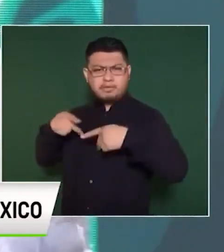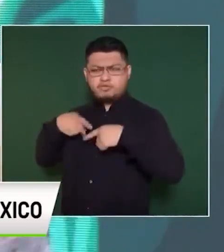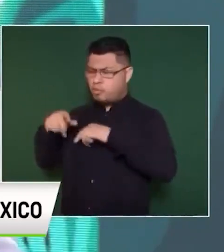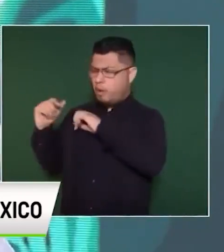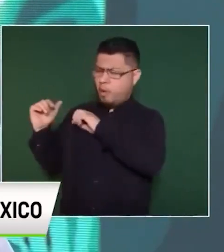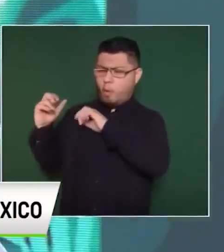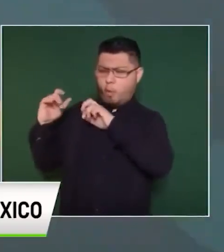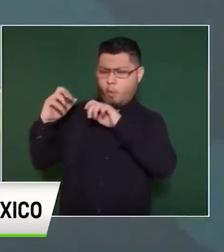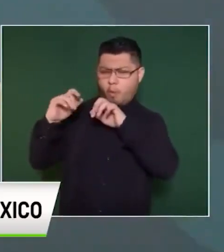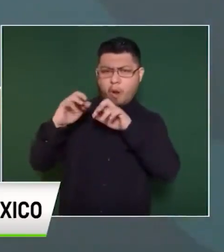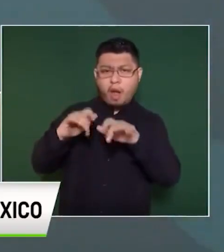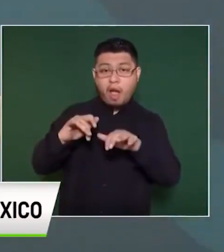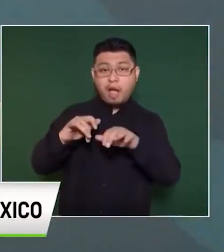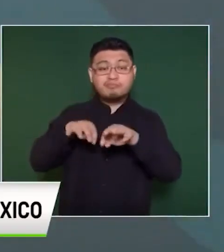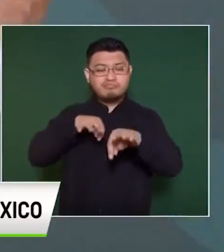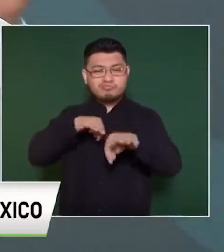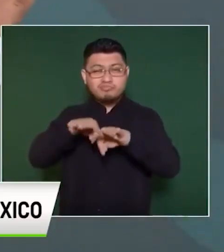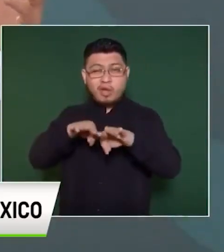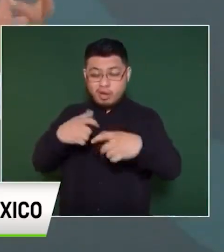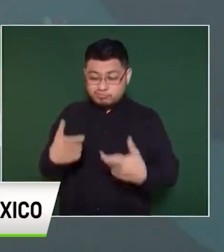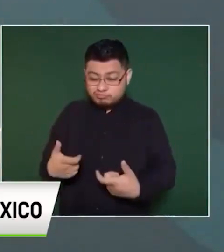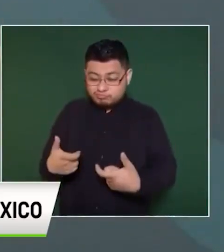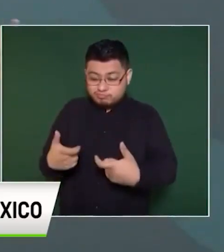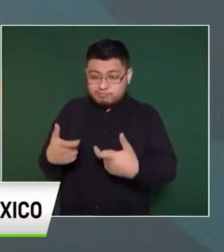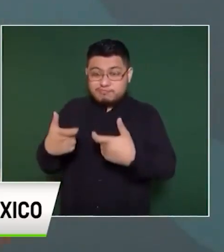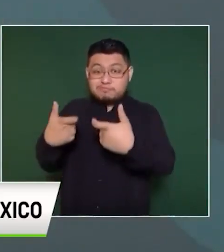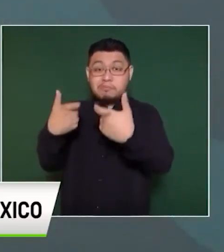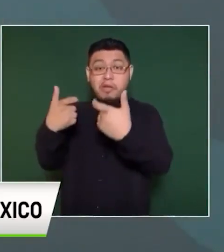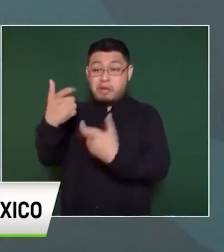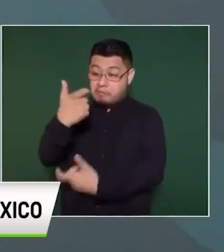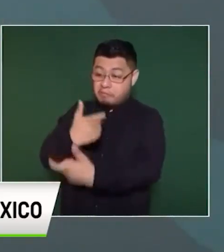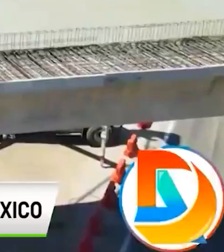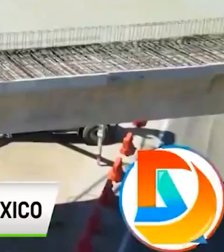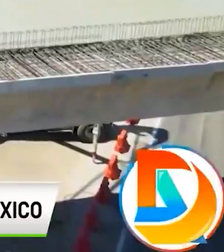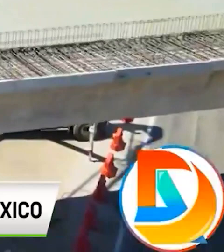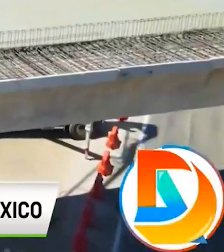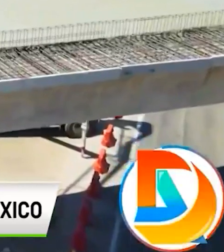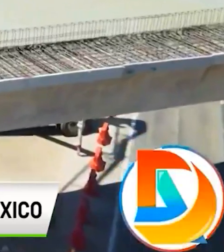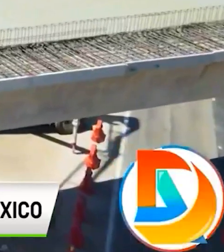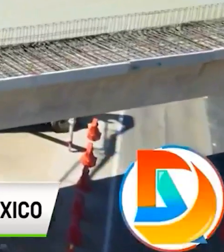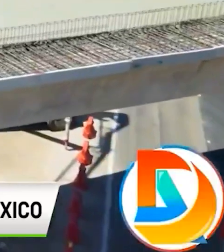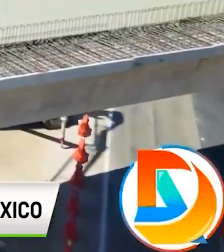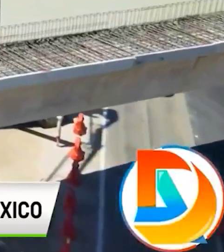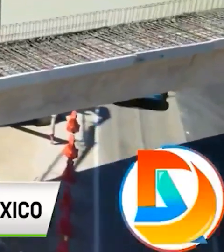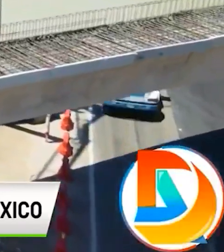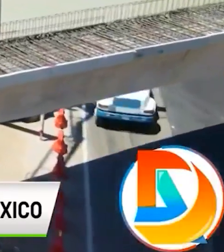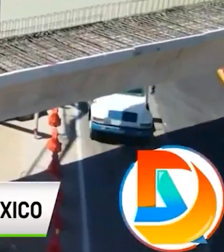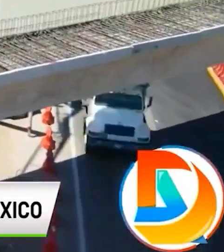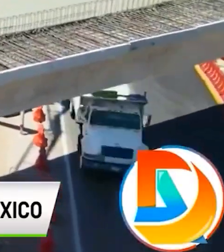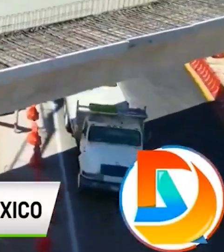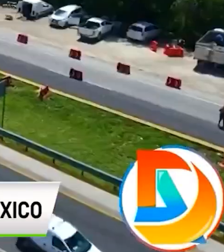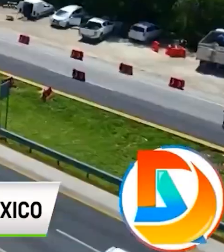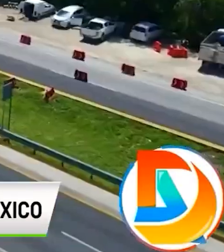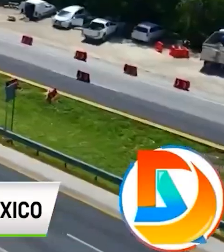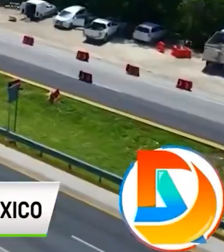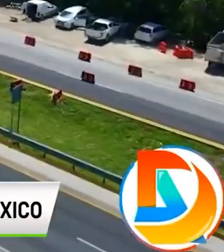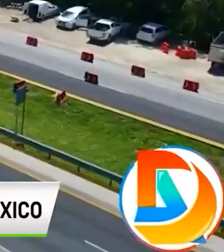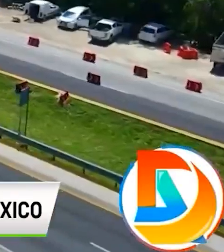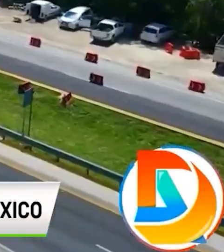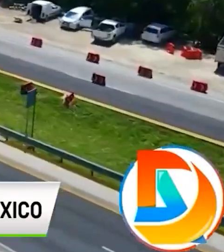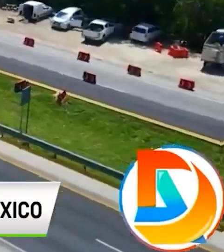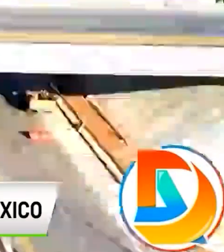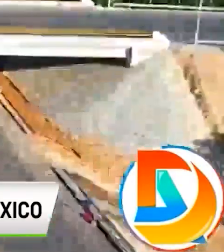obras se reactiva la economía se generan muchos empleos el tren que une Campeche con